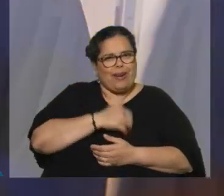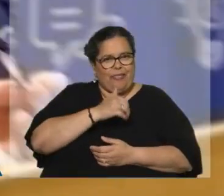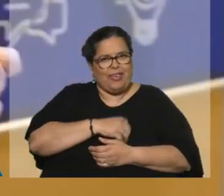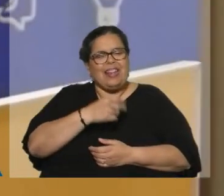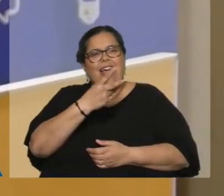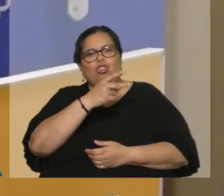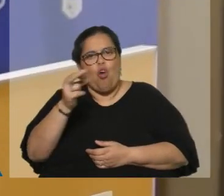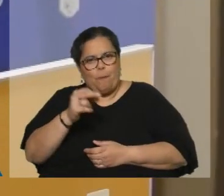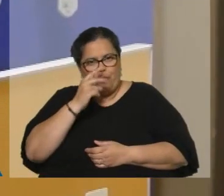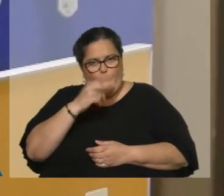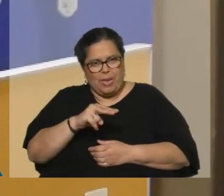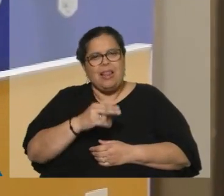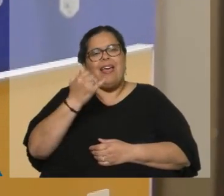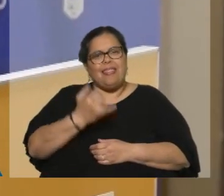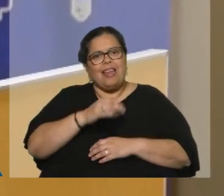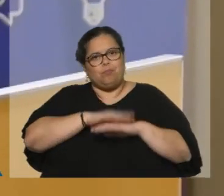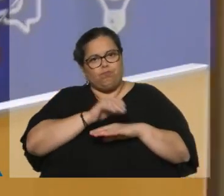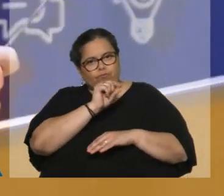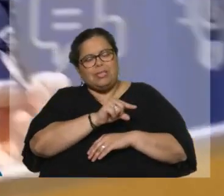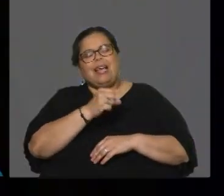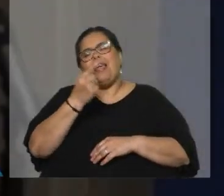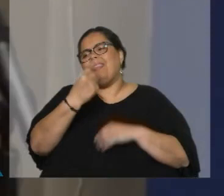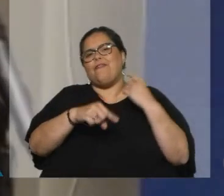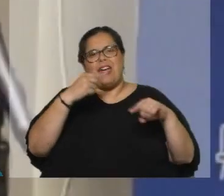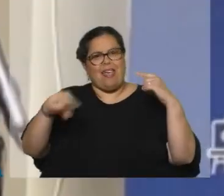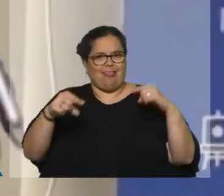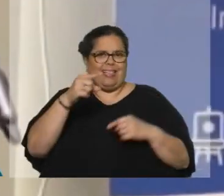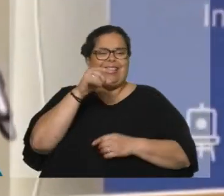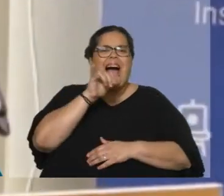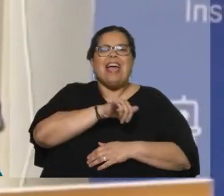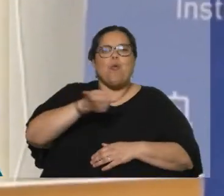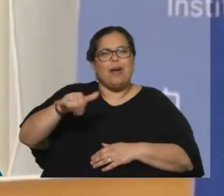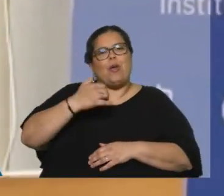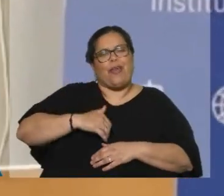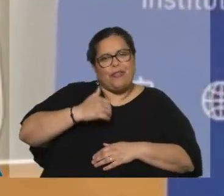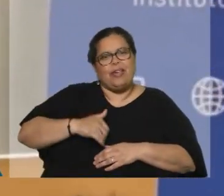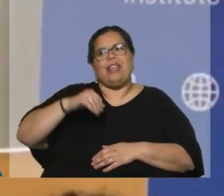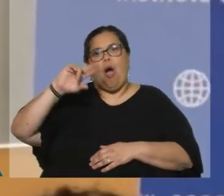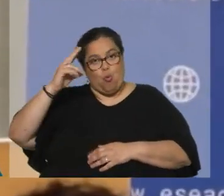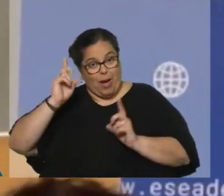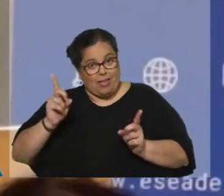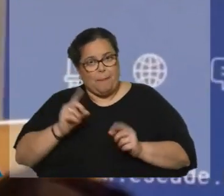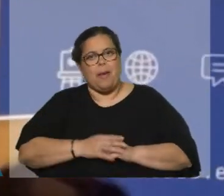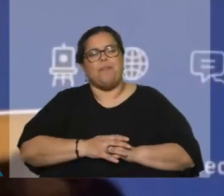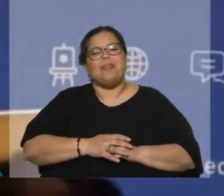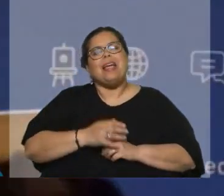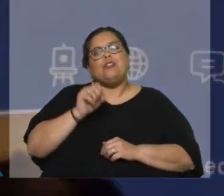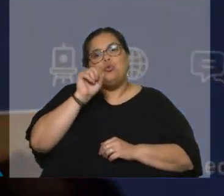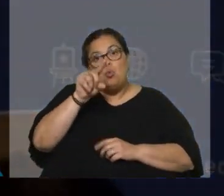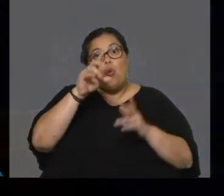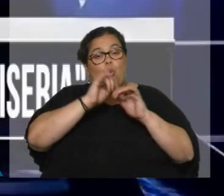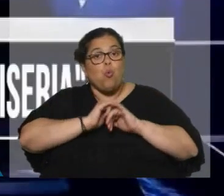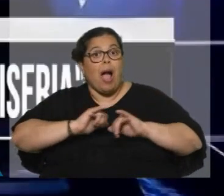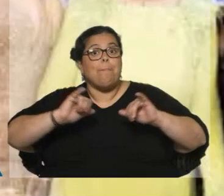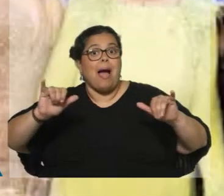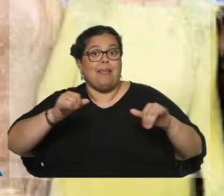35 aeropuertos de Argentina Uruguay y otros países de la región basó la campaña que lo llevó a la presidencia en terminar con